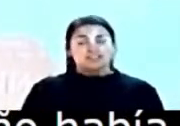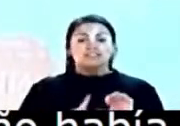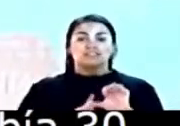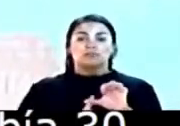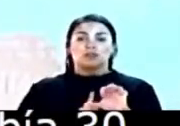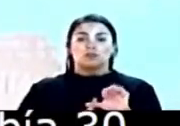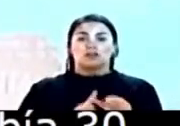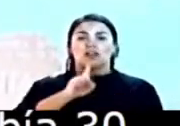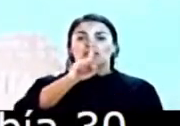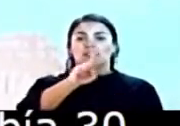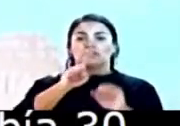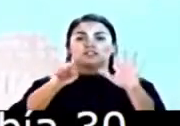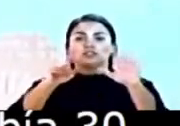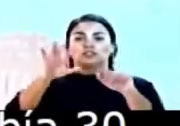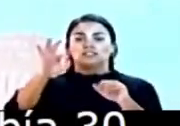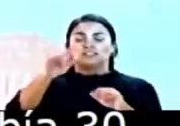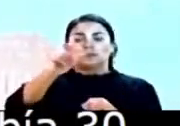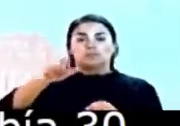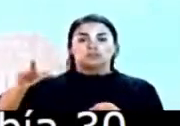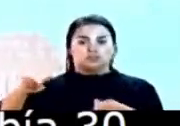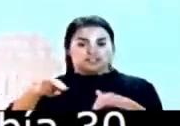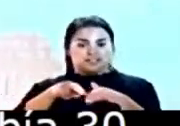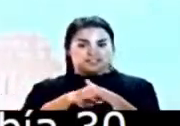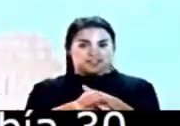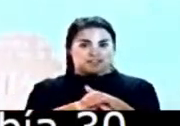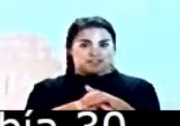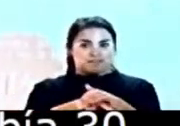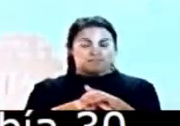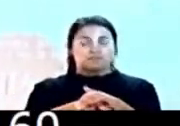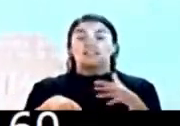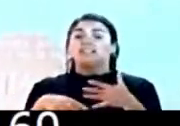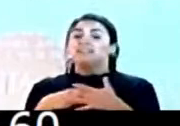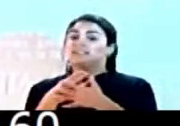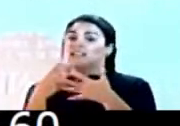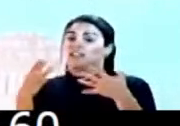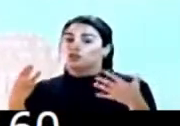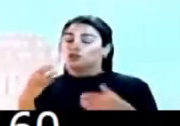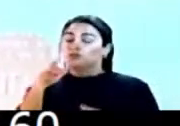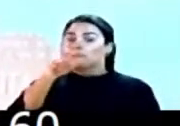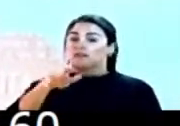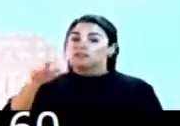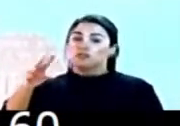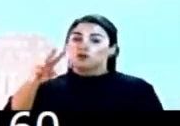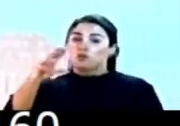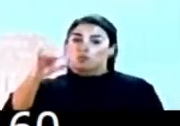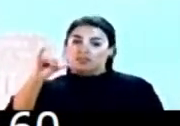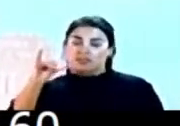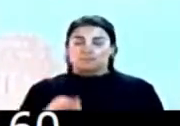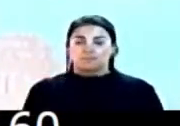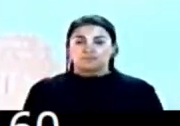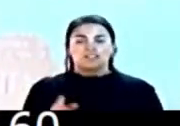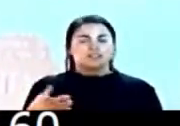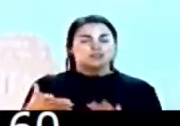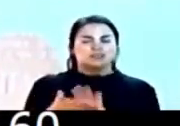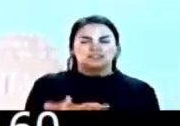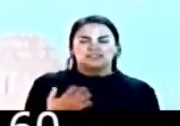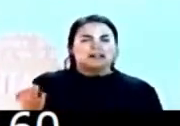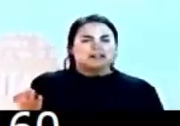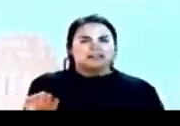hay 160 personas ingresadas y 18 personas en UCI. Eso